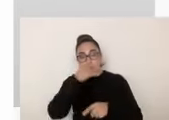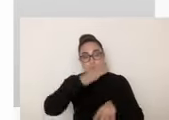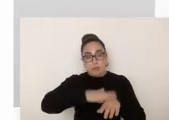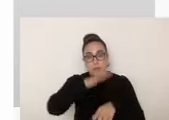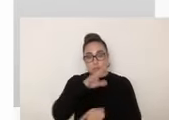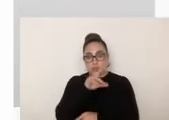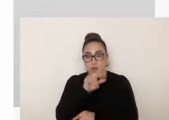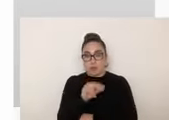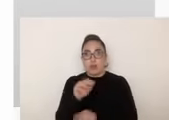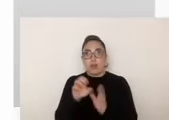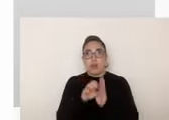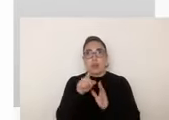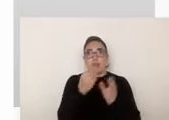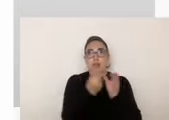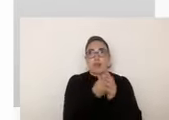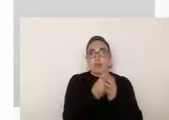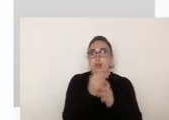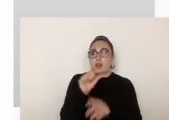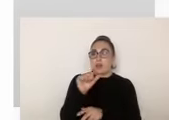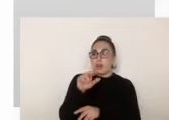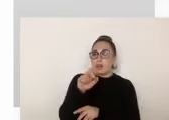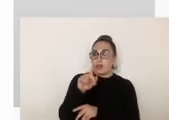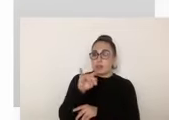las areteicas, no nos quedamos con el